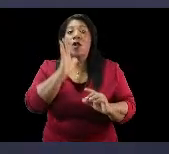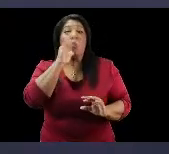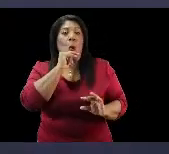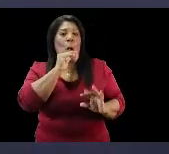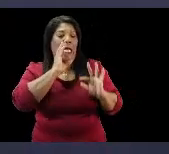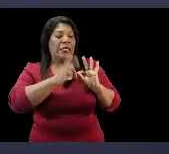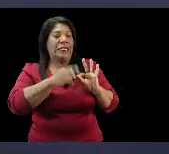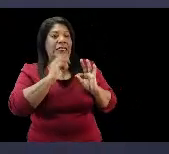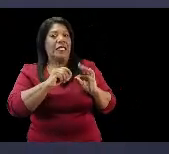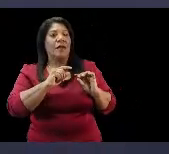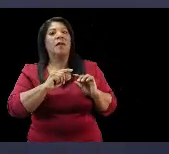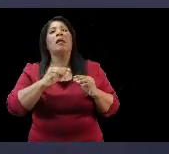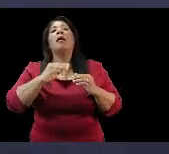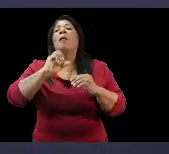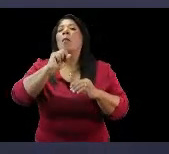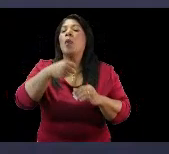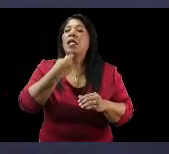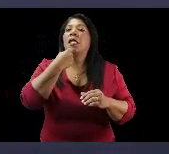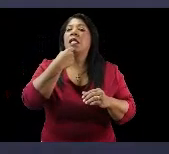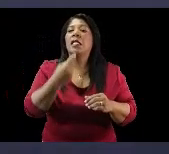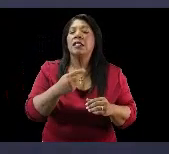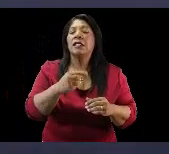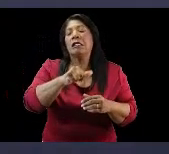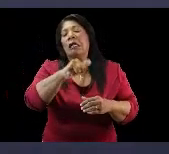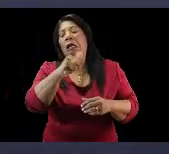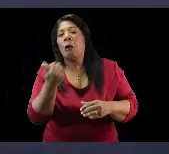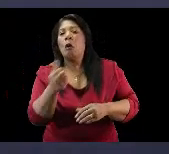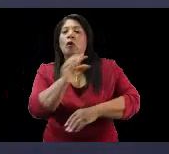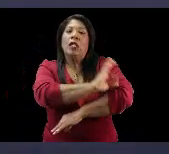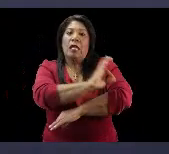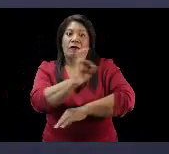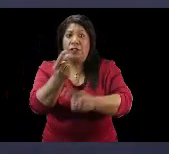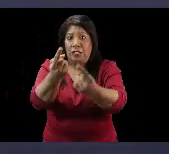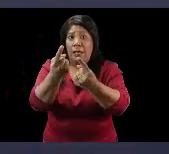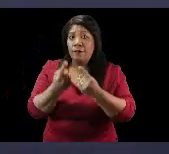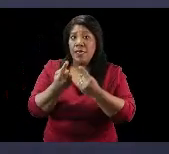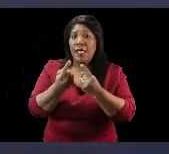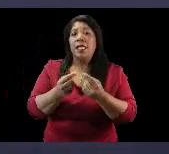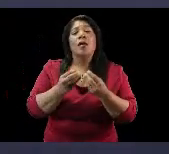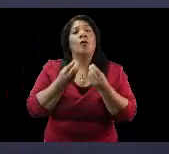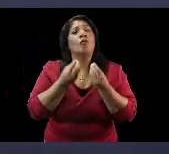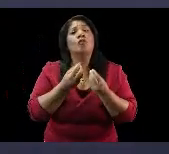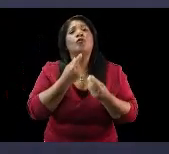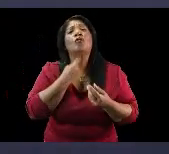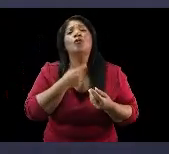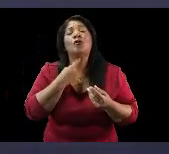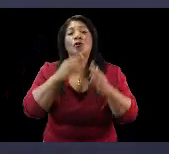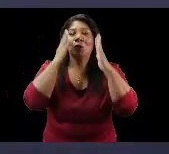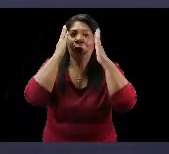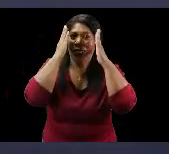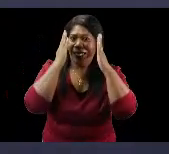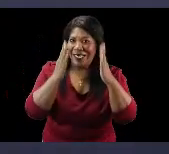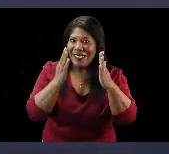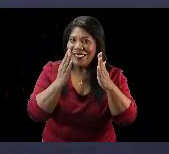se le da una fecha y se hace un link, algo de Zoom, una videollamada, y se le brindan los servicios. Lo